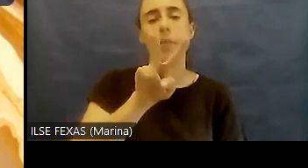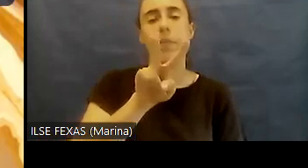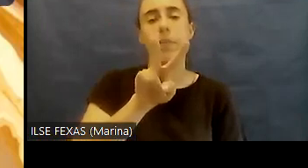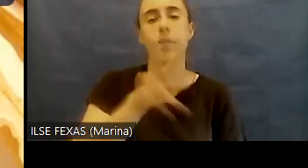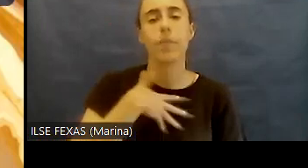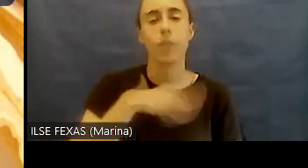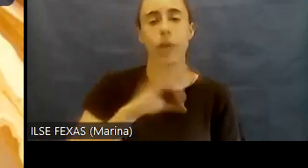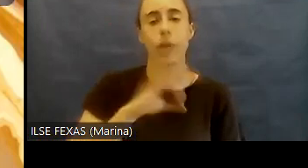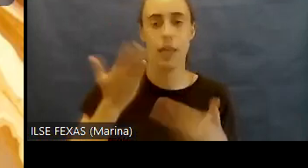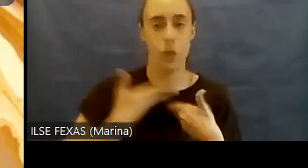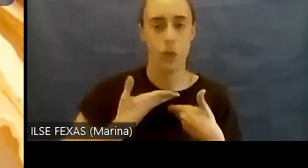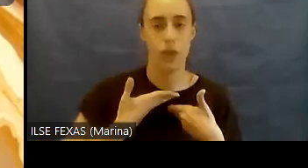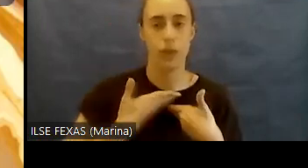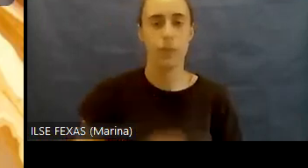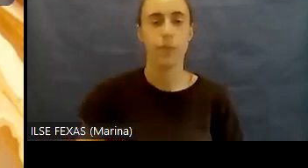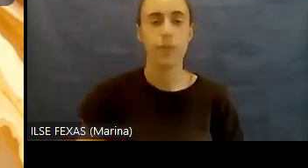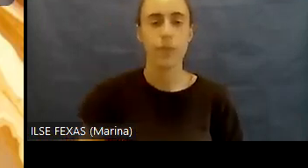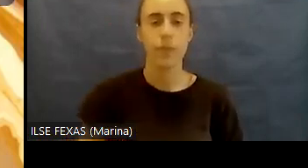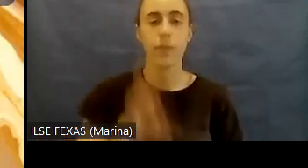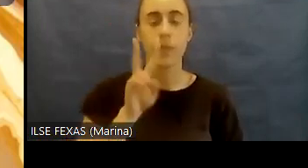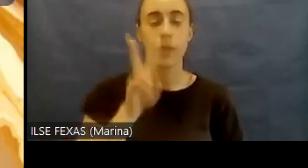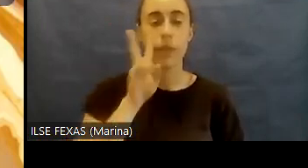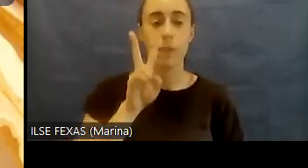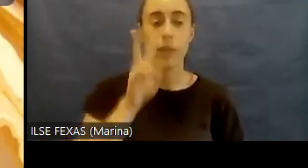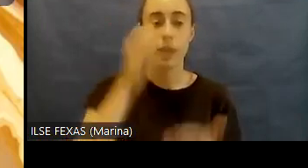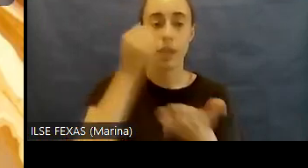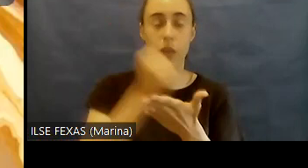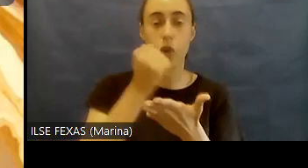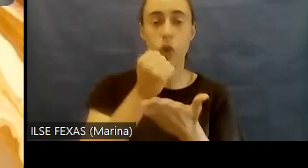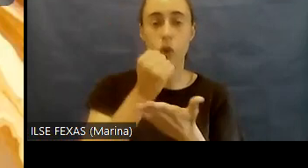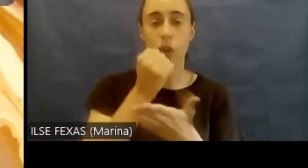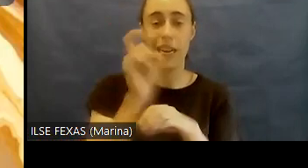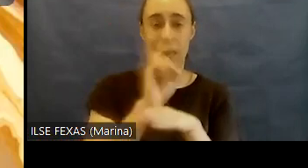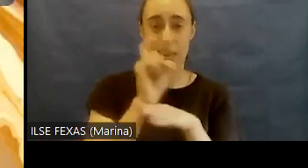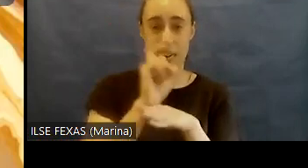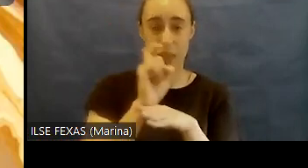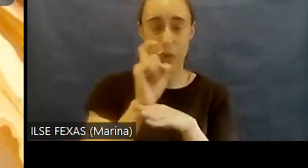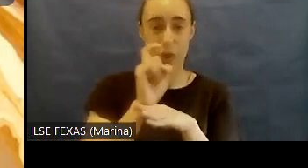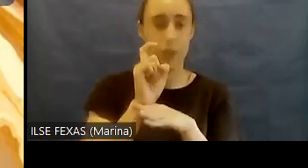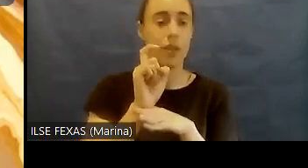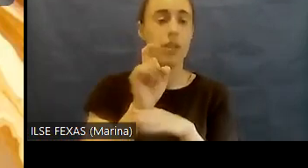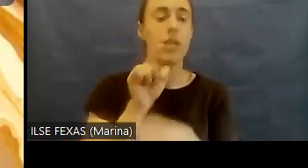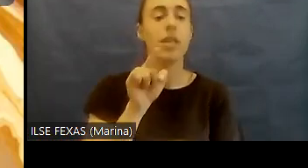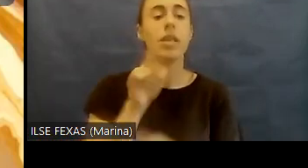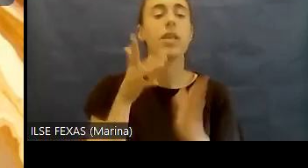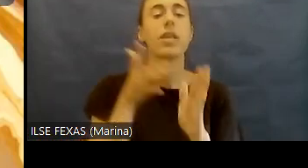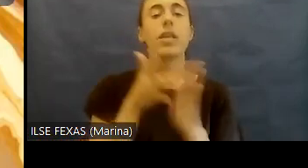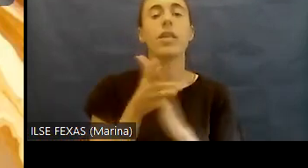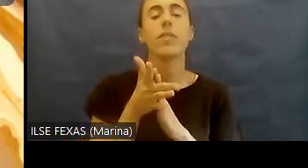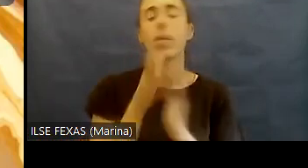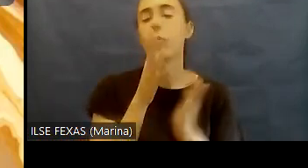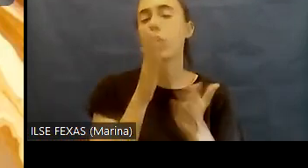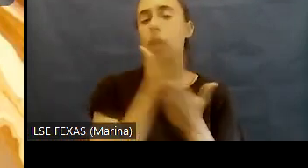irnos muy bien. Aquí aparece este icono de aquí, que es el de los ratoncitos, que eso sería procedente de un